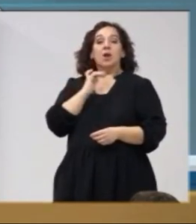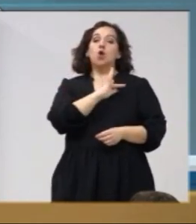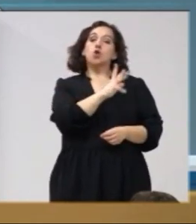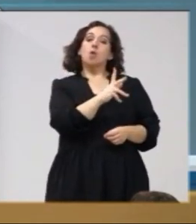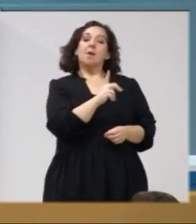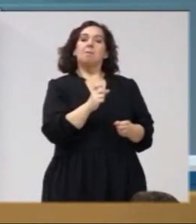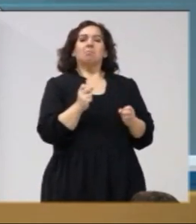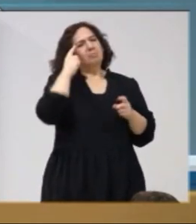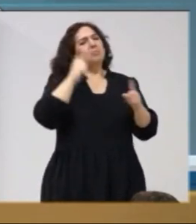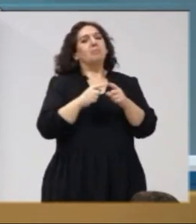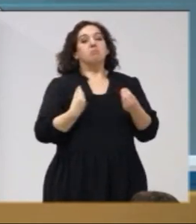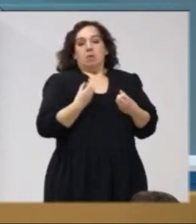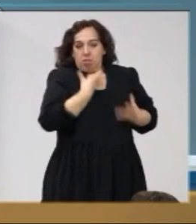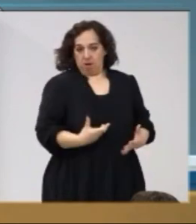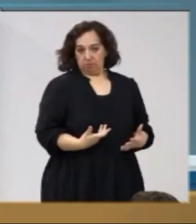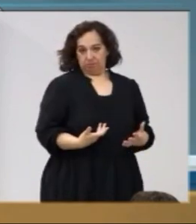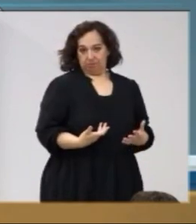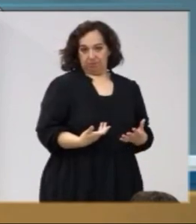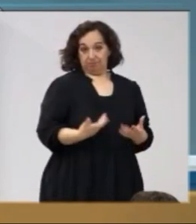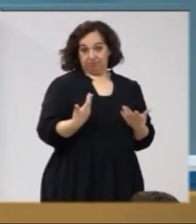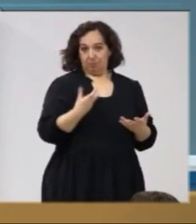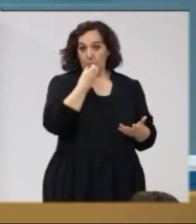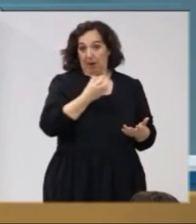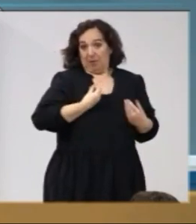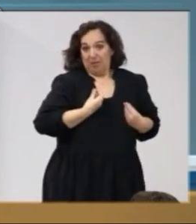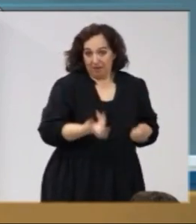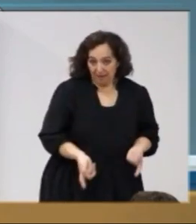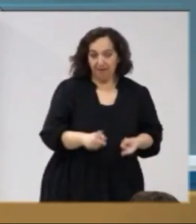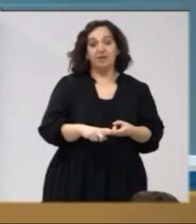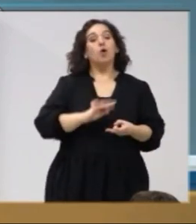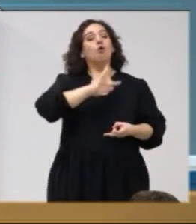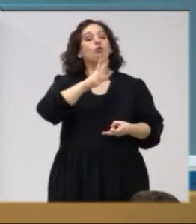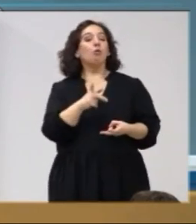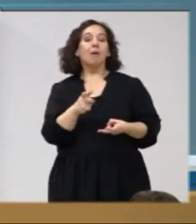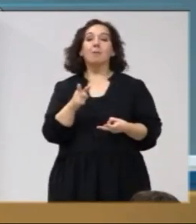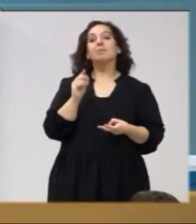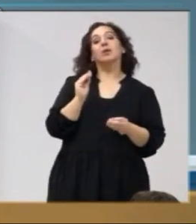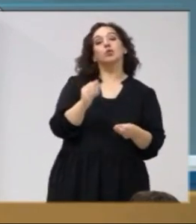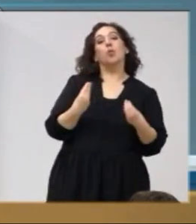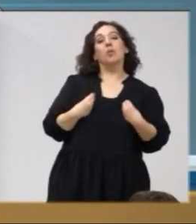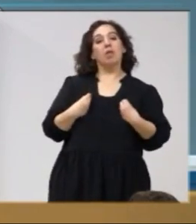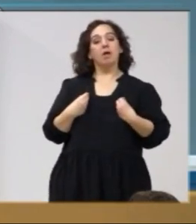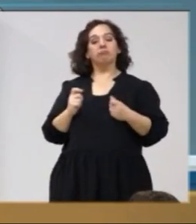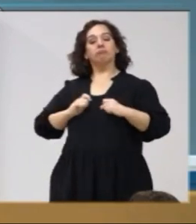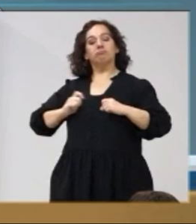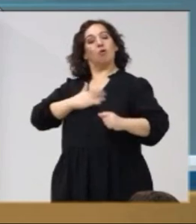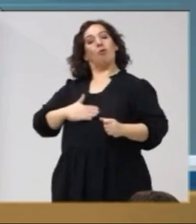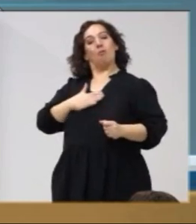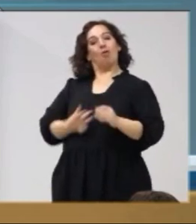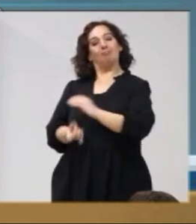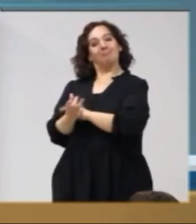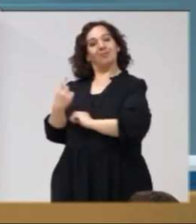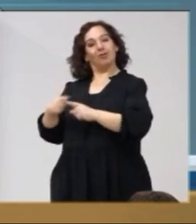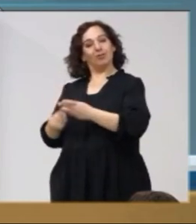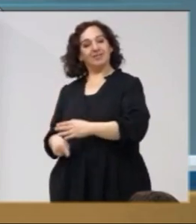bien. Roban para tener en la vida comodidades. Roban